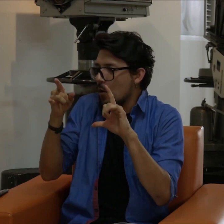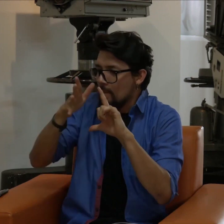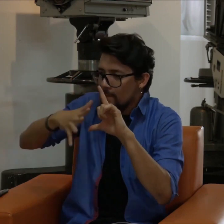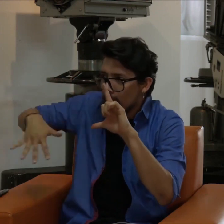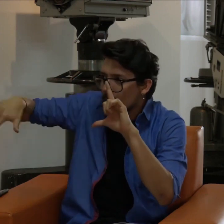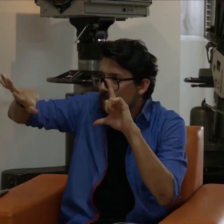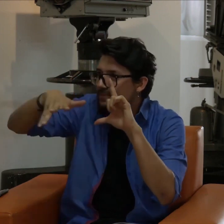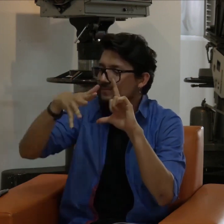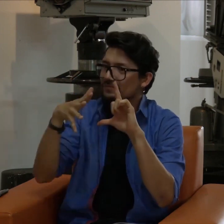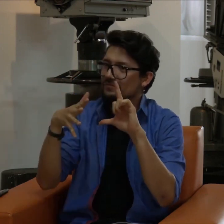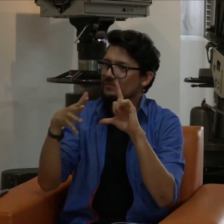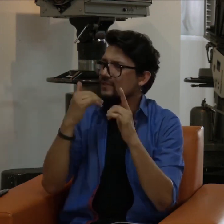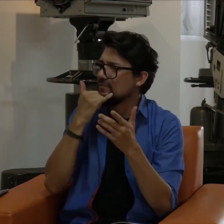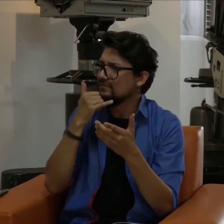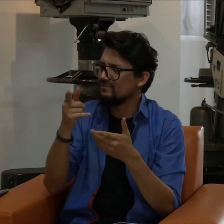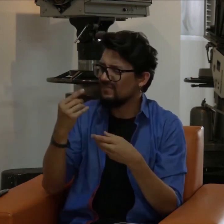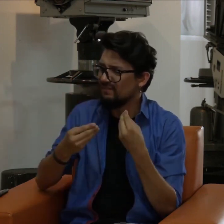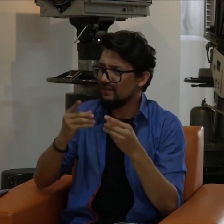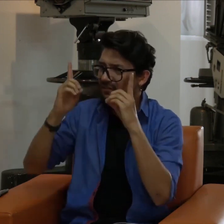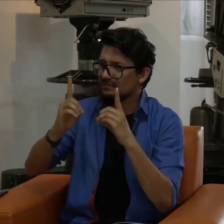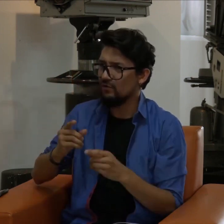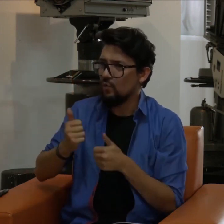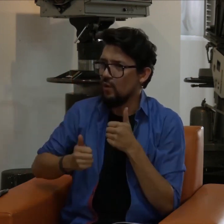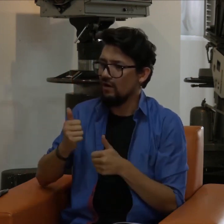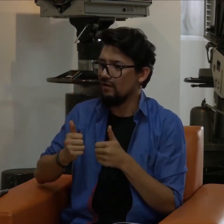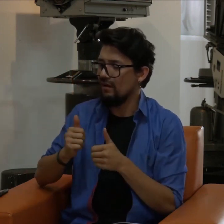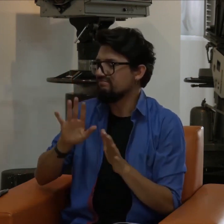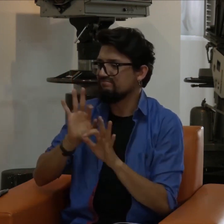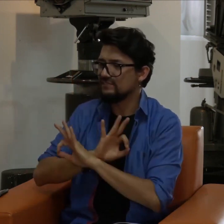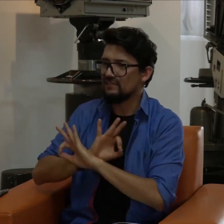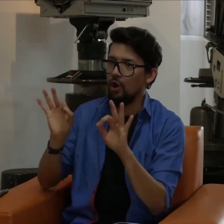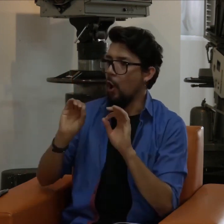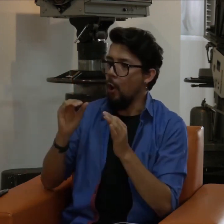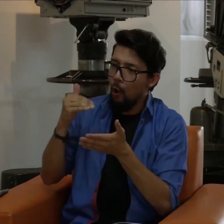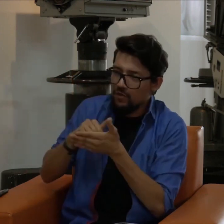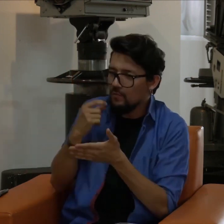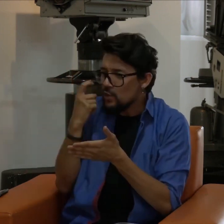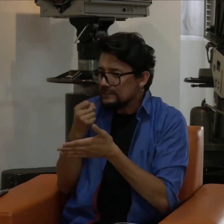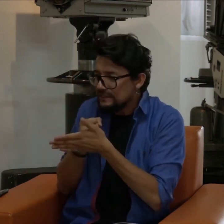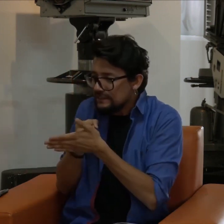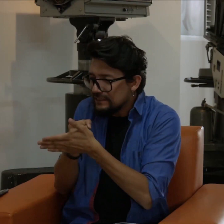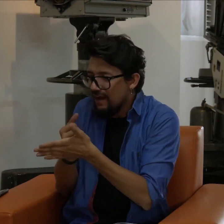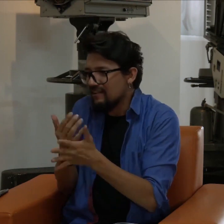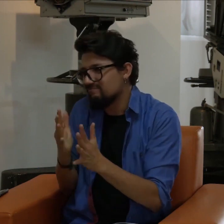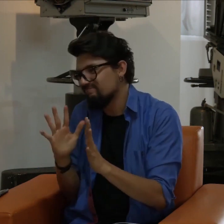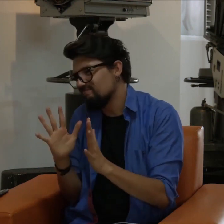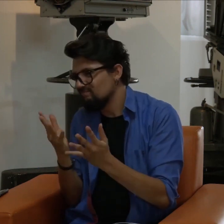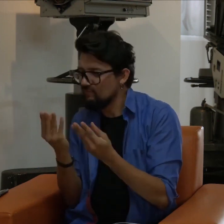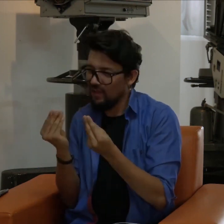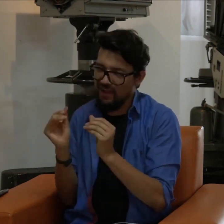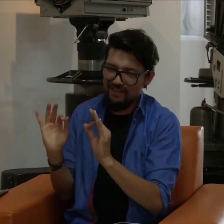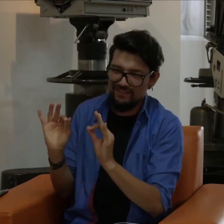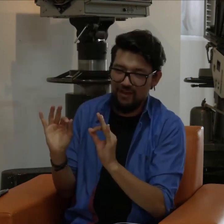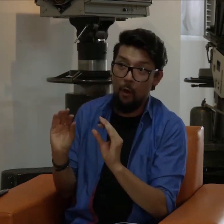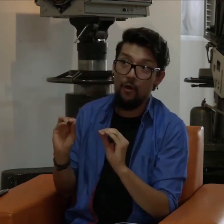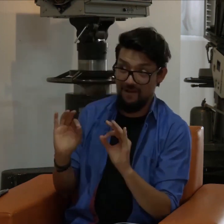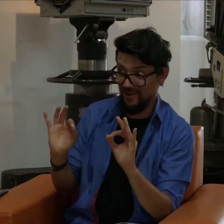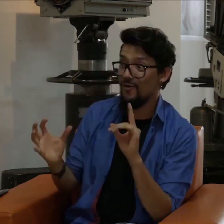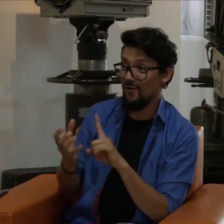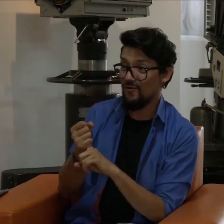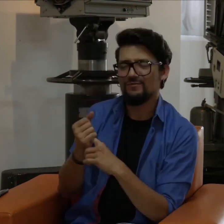¿tienes alguna foto que no has podido tomar con la que sientas que tu tarea todavía no está completa?